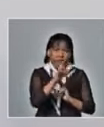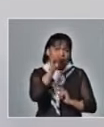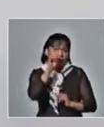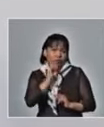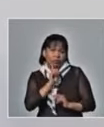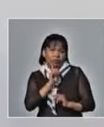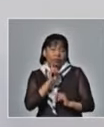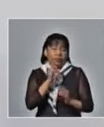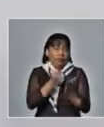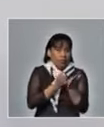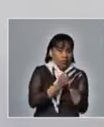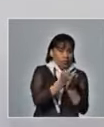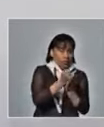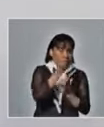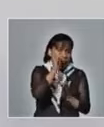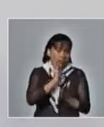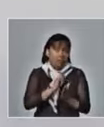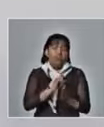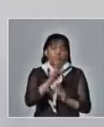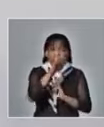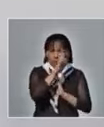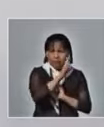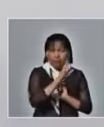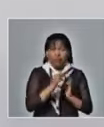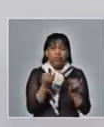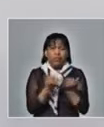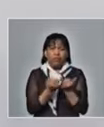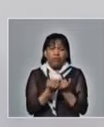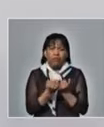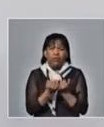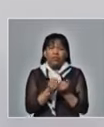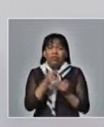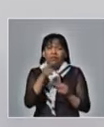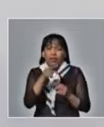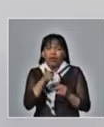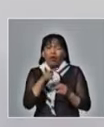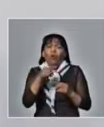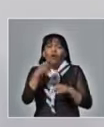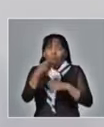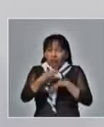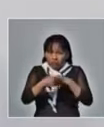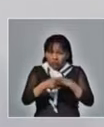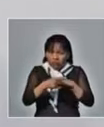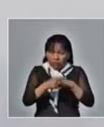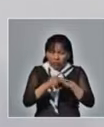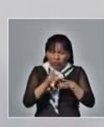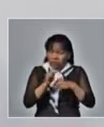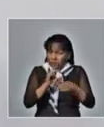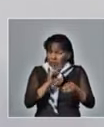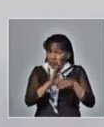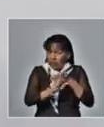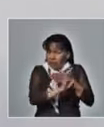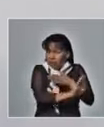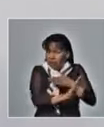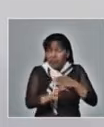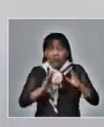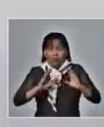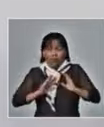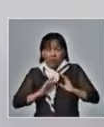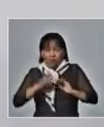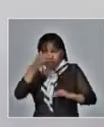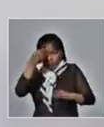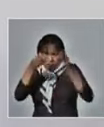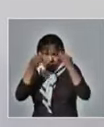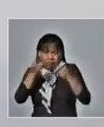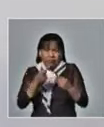desde luego, tenemos que empezar a educar chavas que sepan identificar situaciones de riesgo para que sepan alejarse y sepan cuidarse. Y ya que hablamos de